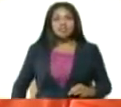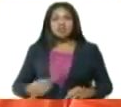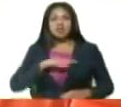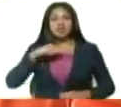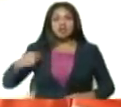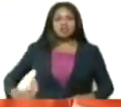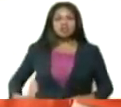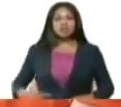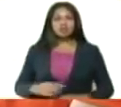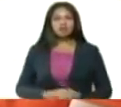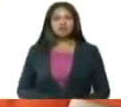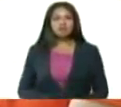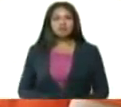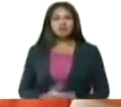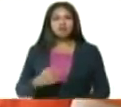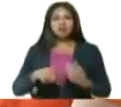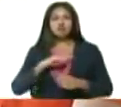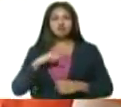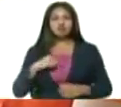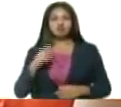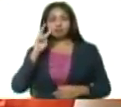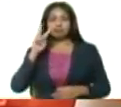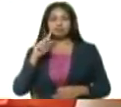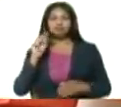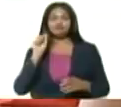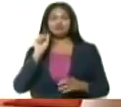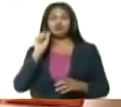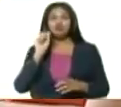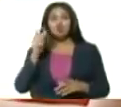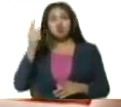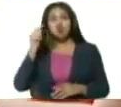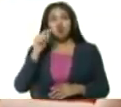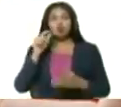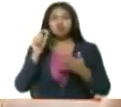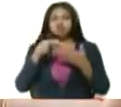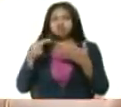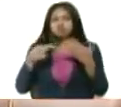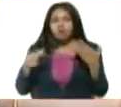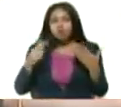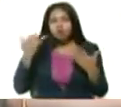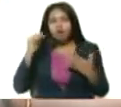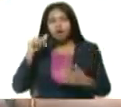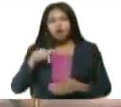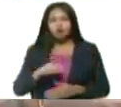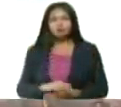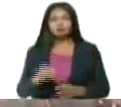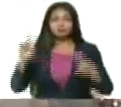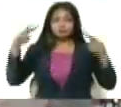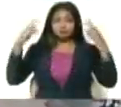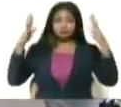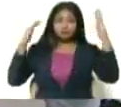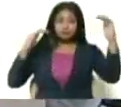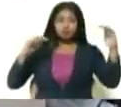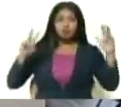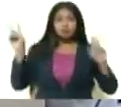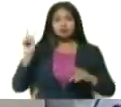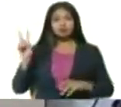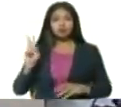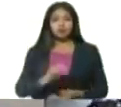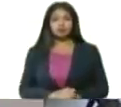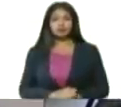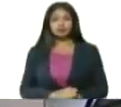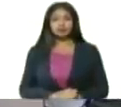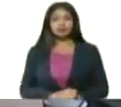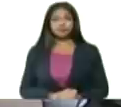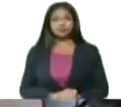Jinping. Aquí vamos, pues fíjense ustedes los datos de hoy. Atención, atención Venezuela. Los datos